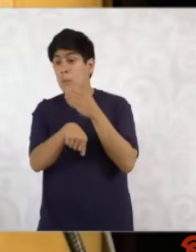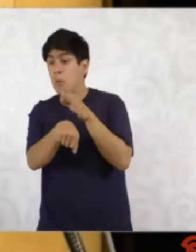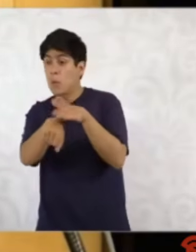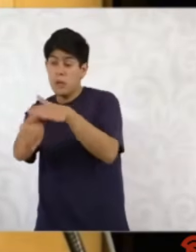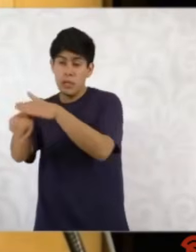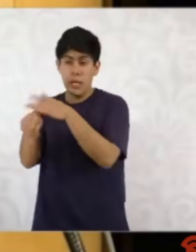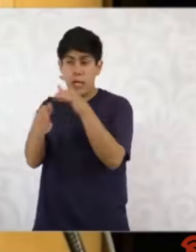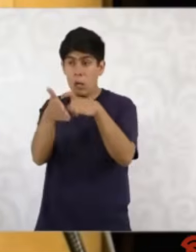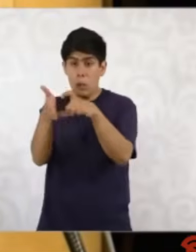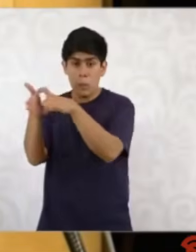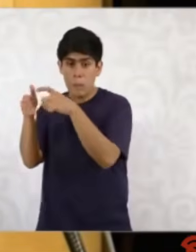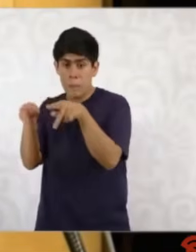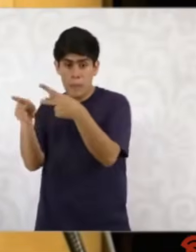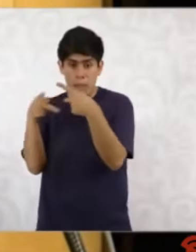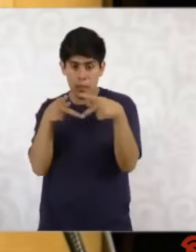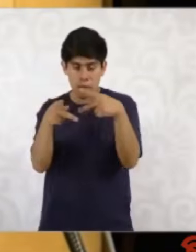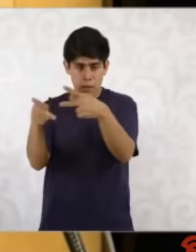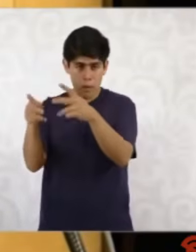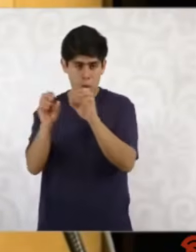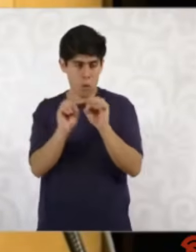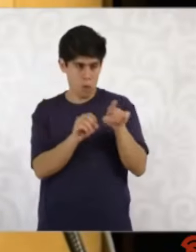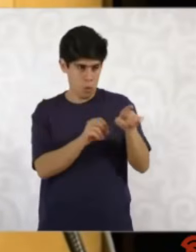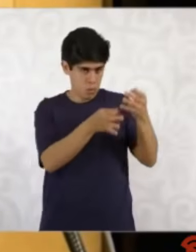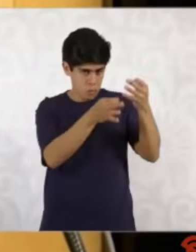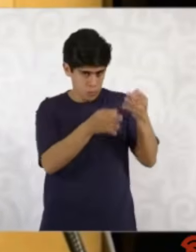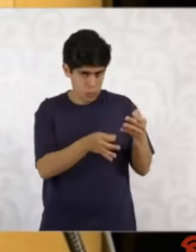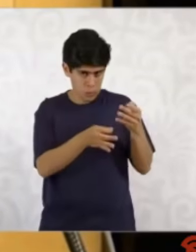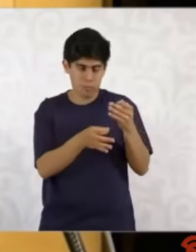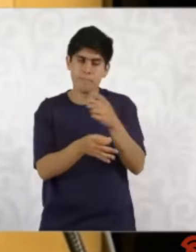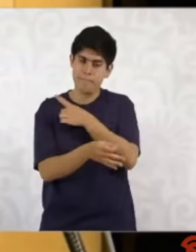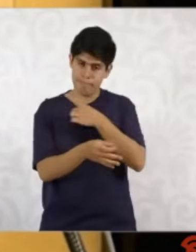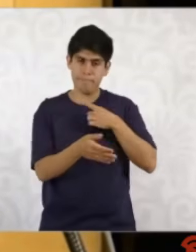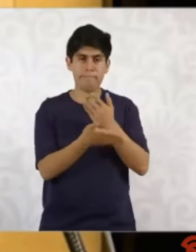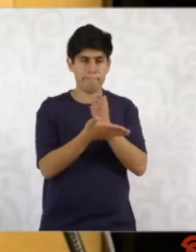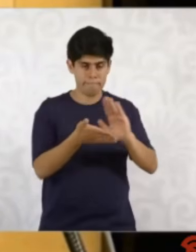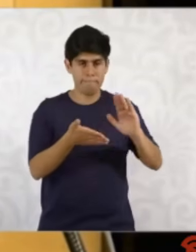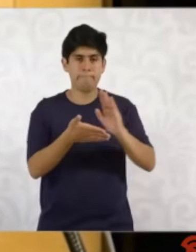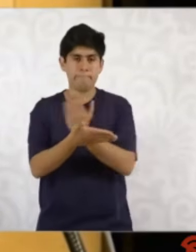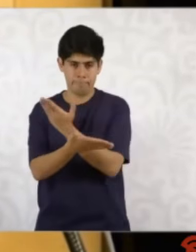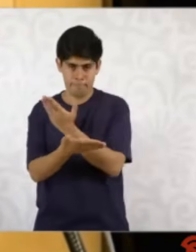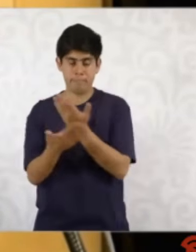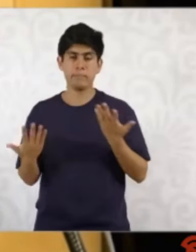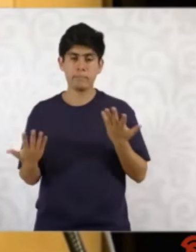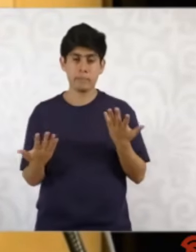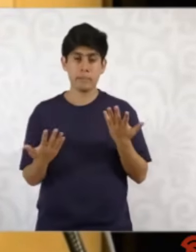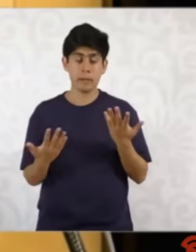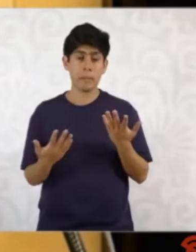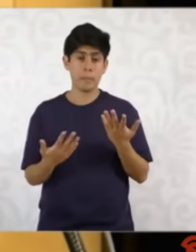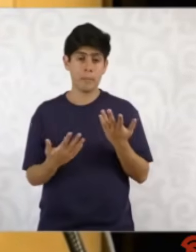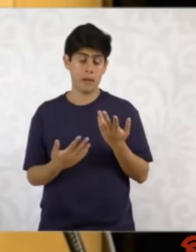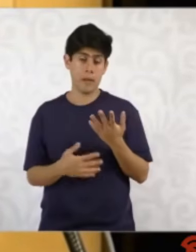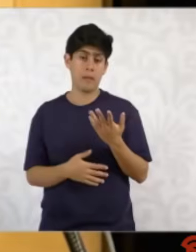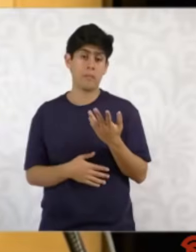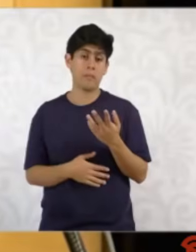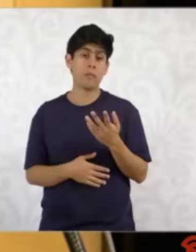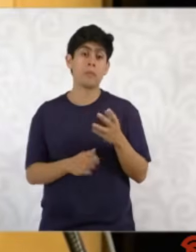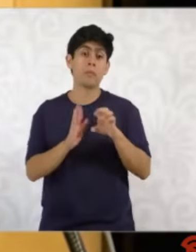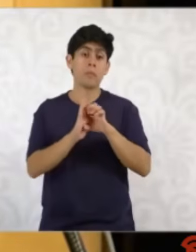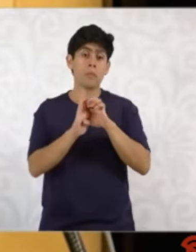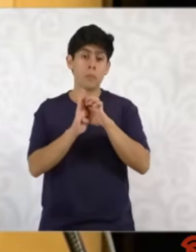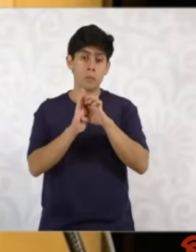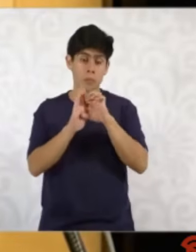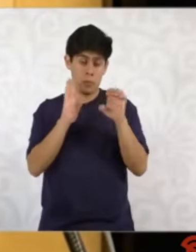ejemplo, ya te dice lo típico de mediante mecanismos acústicos y ópticos. Y, por ejemplo, te dice en temas